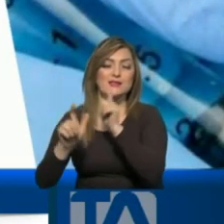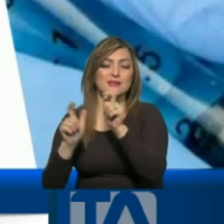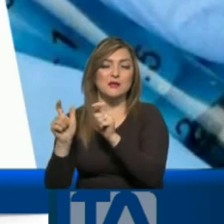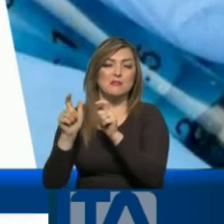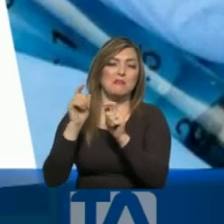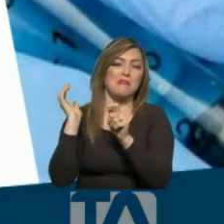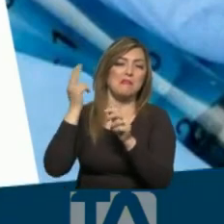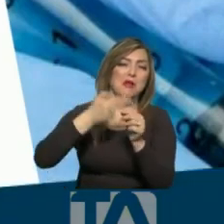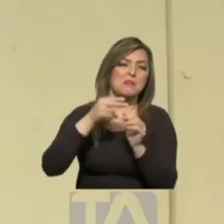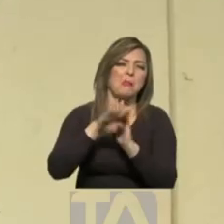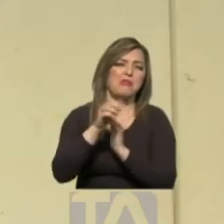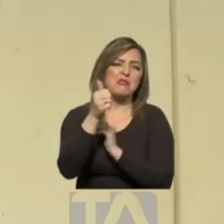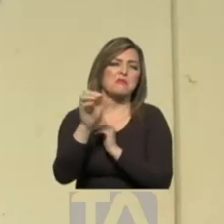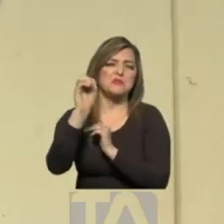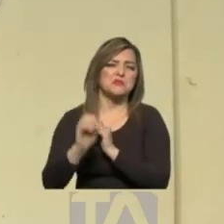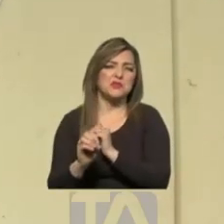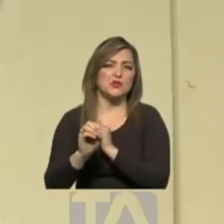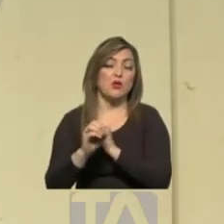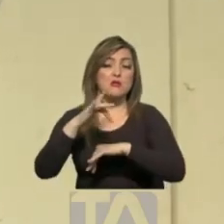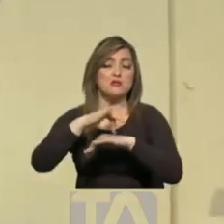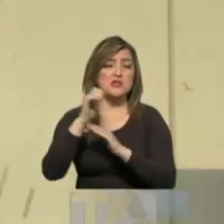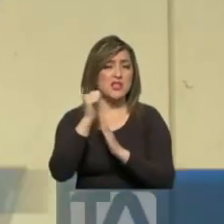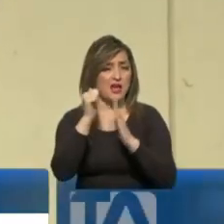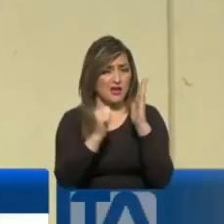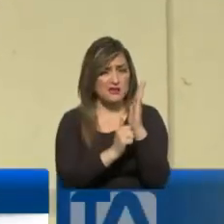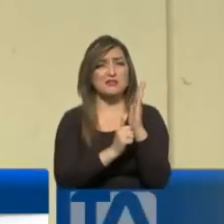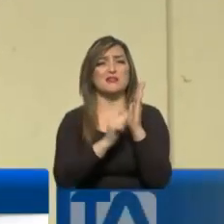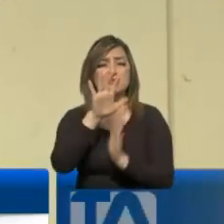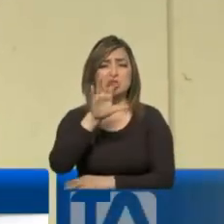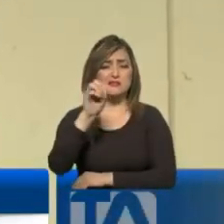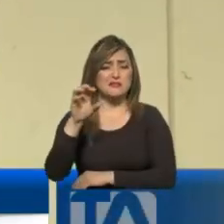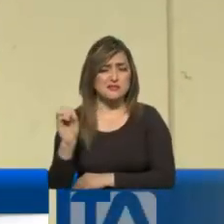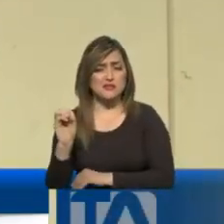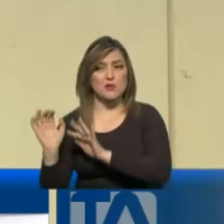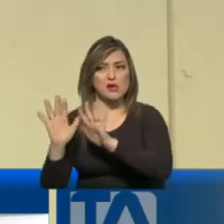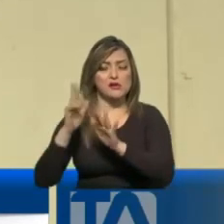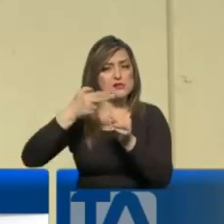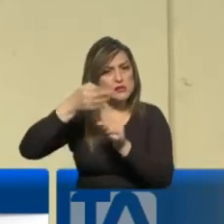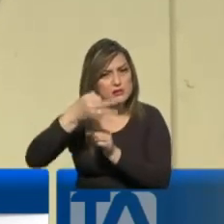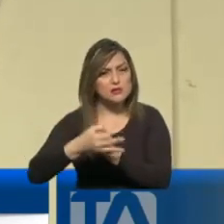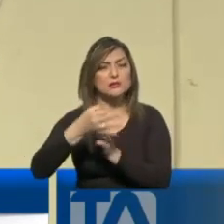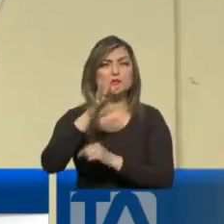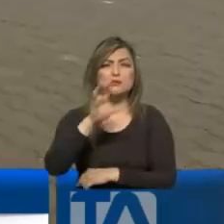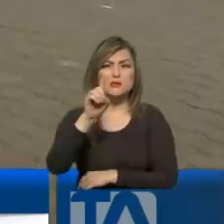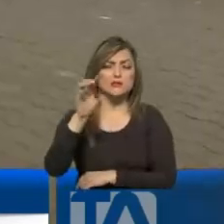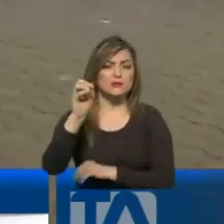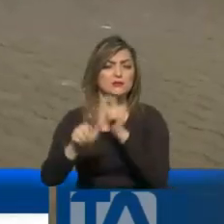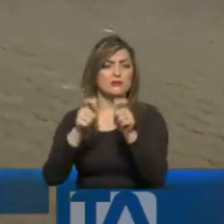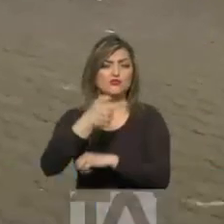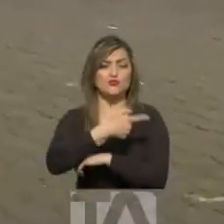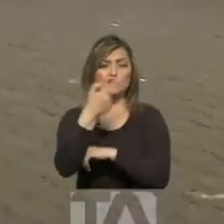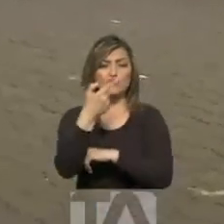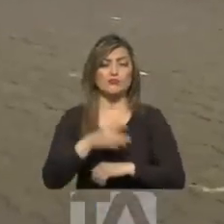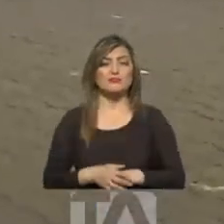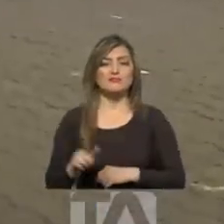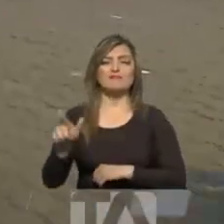acude menos del 10%. A diario agendados 500 personas, de las cuales vienen entre 50 a 100 personas diariamente. En Mucholote